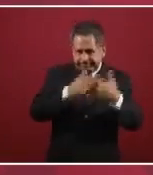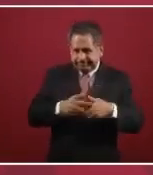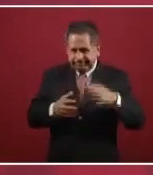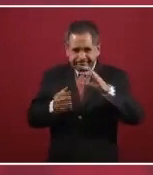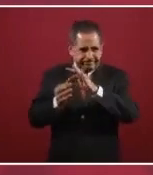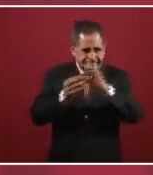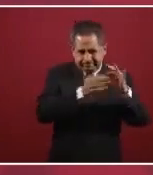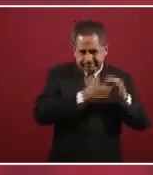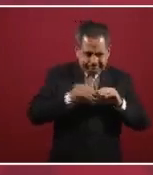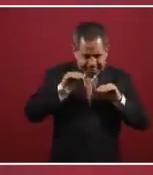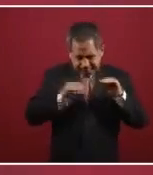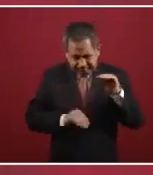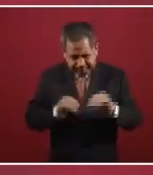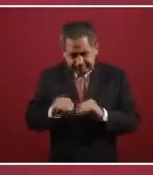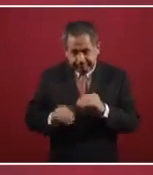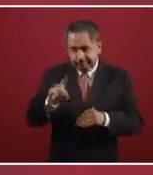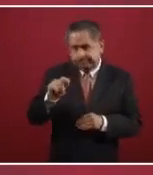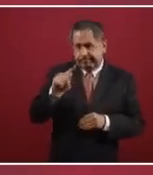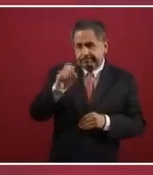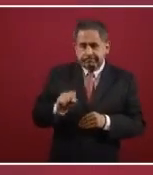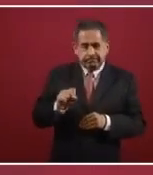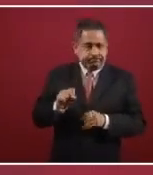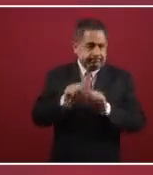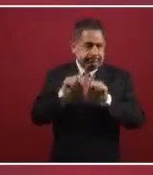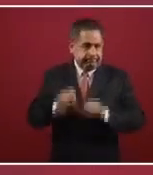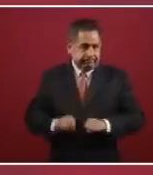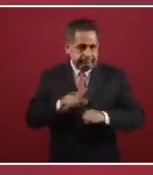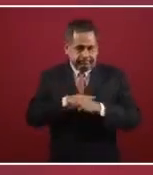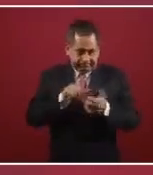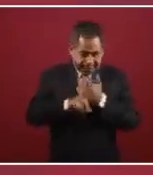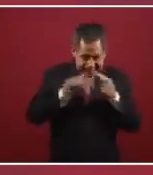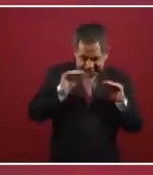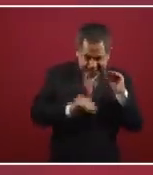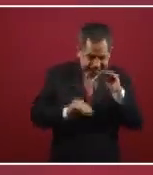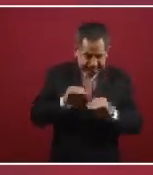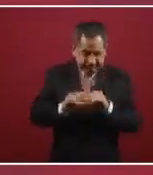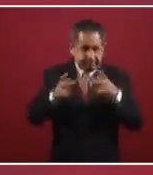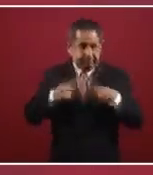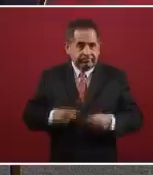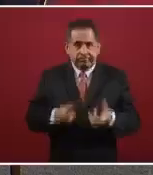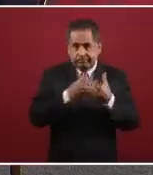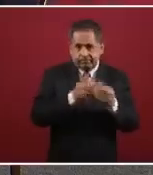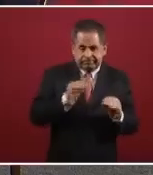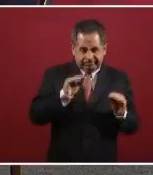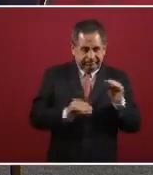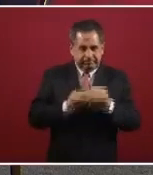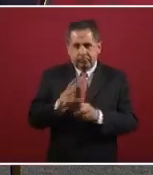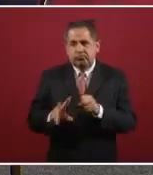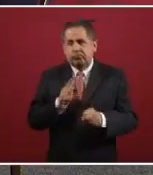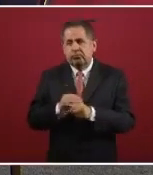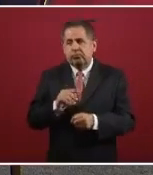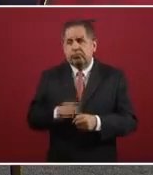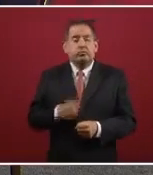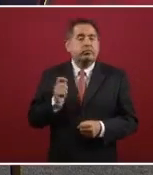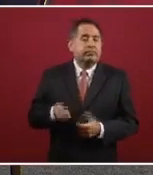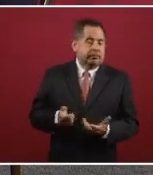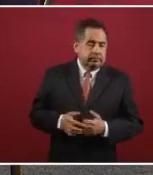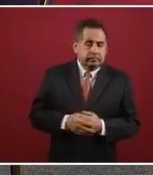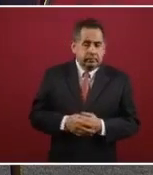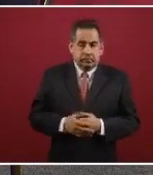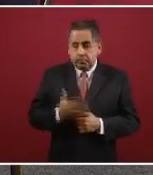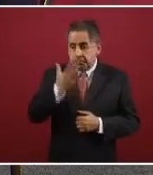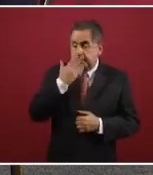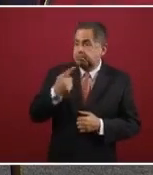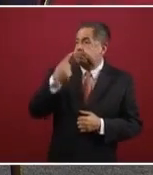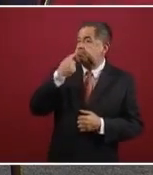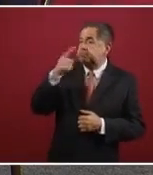la base de datos del Sistema Nacional de Registro de Personas Desaparecidas, en donde en muchas ocasiones no hay